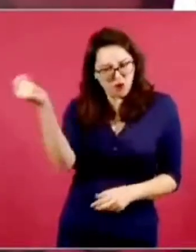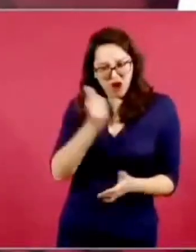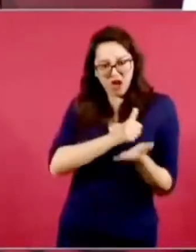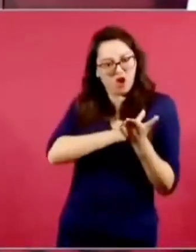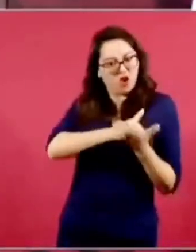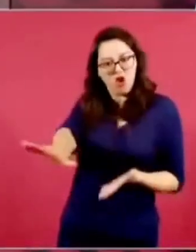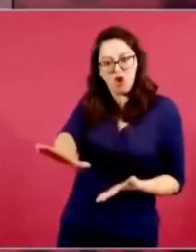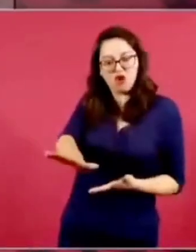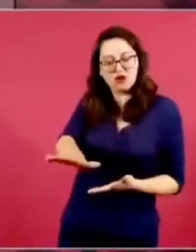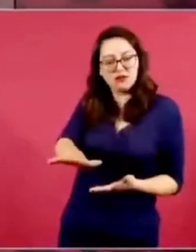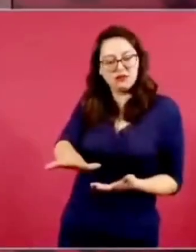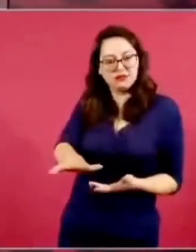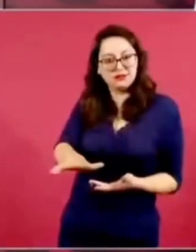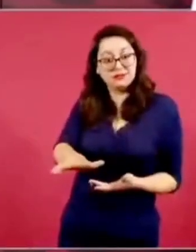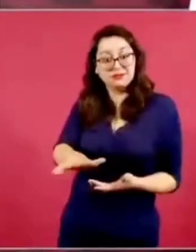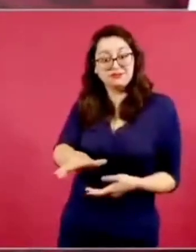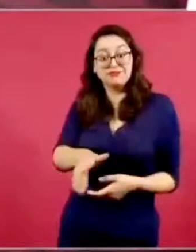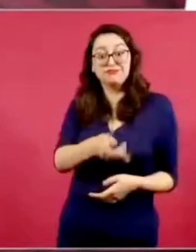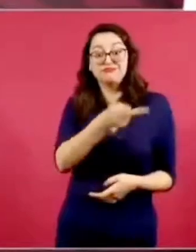porque los papás